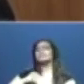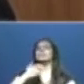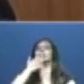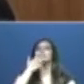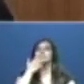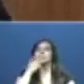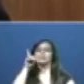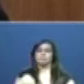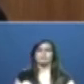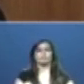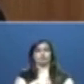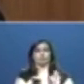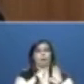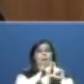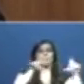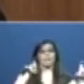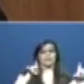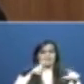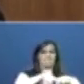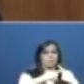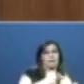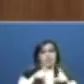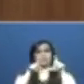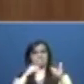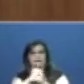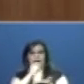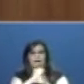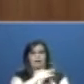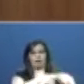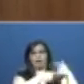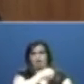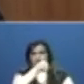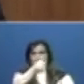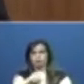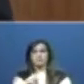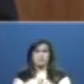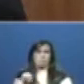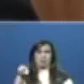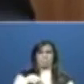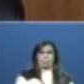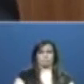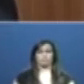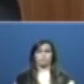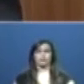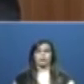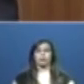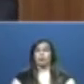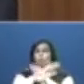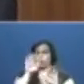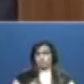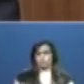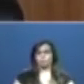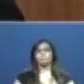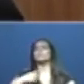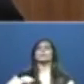de empresas familiares y agrarias algo similar a lo que ocurre también en el impuesto sobre donaciones por último hemos